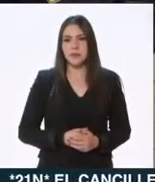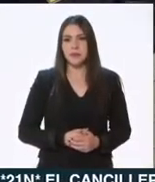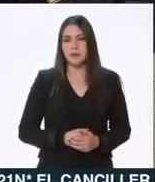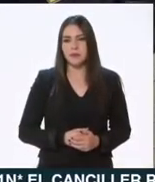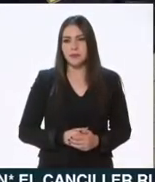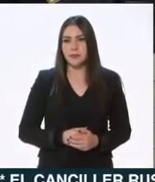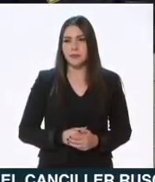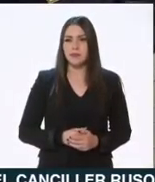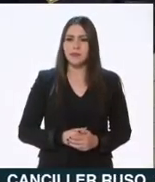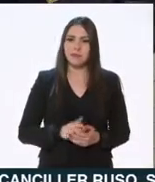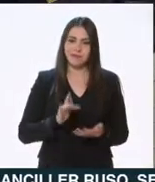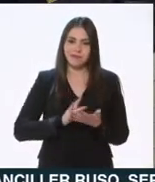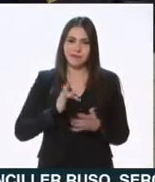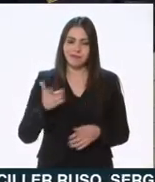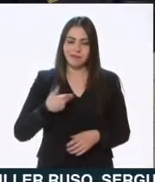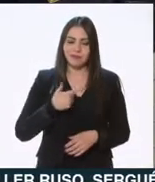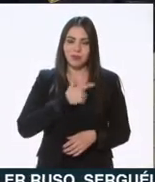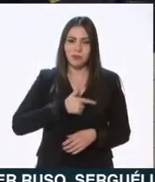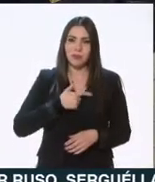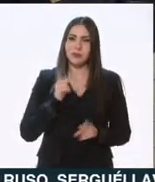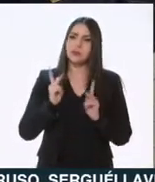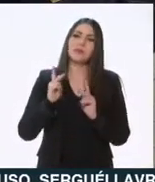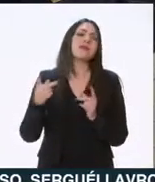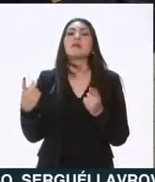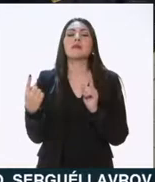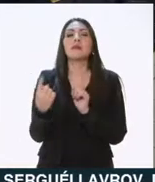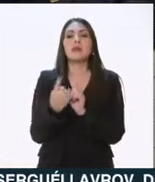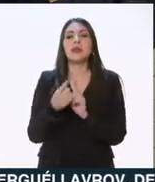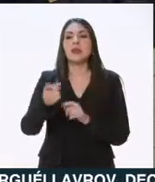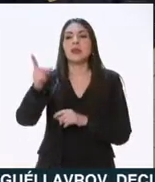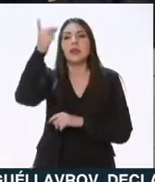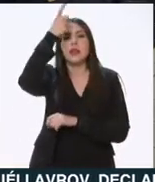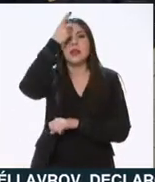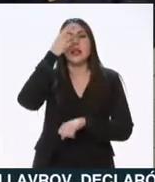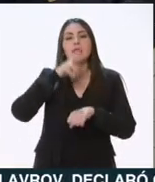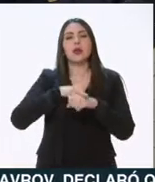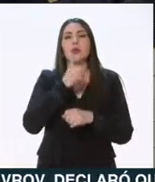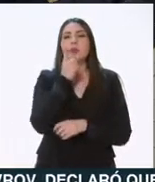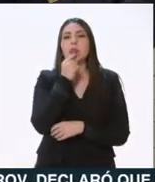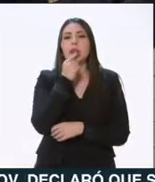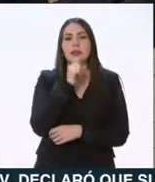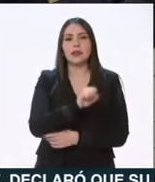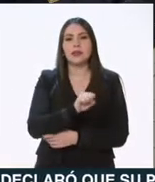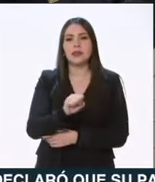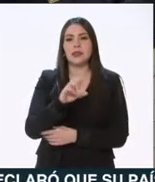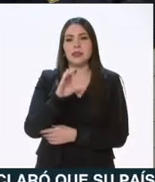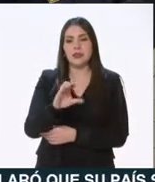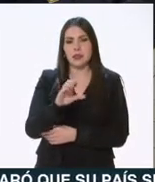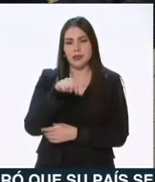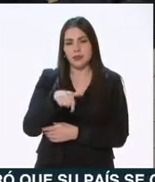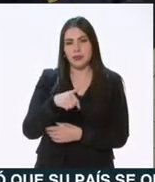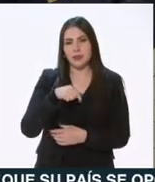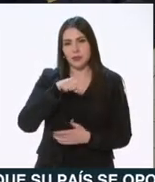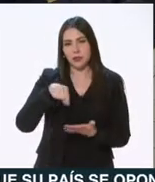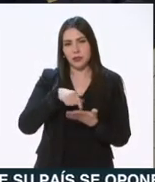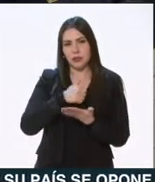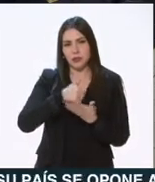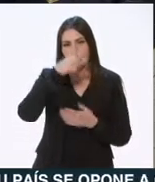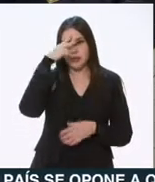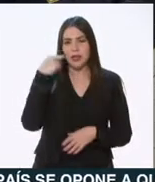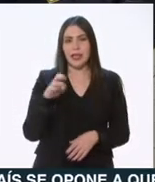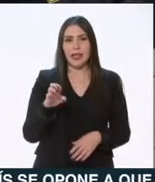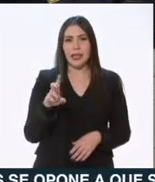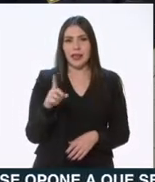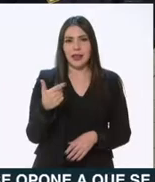Gracias, es para mí un placer poder platicar con el director de la Policía Cibernética de la Secretaría de Seguridad Ciudadana de la Ciudad de México, Edgar